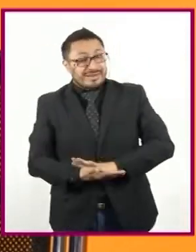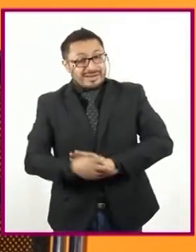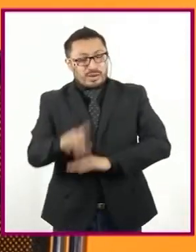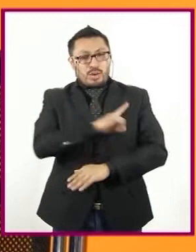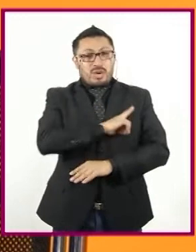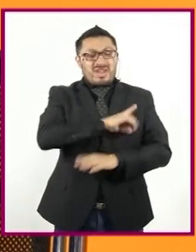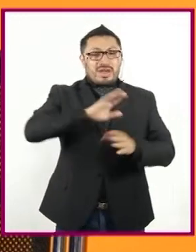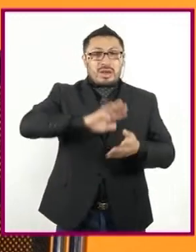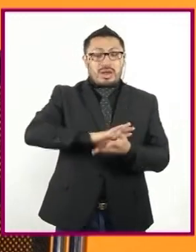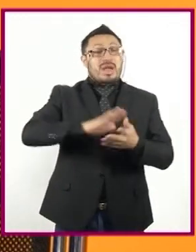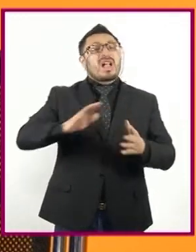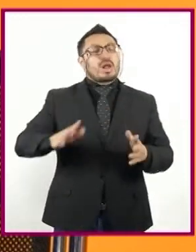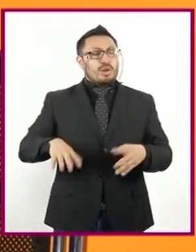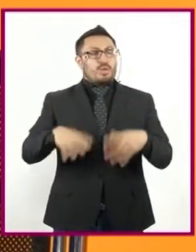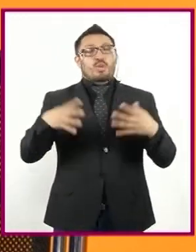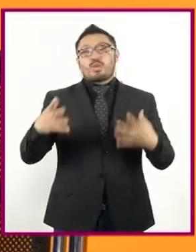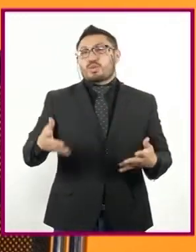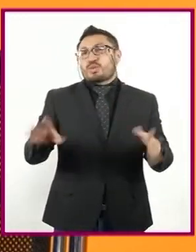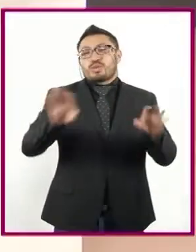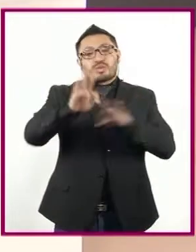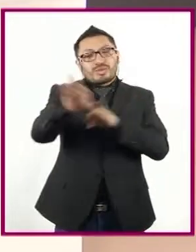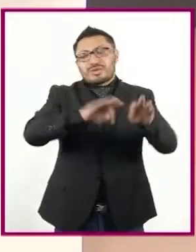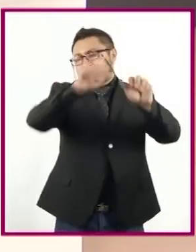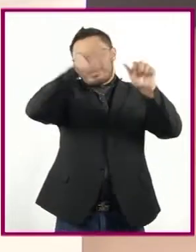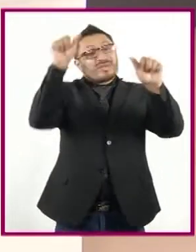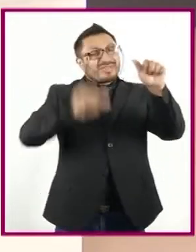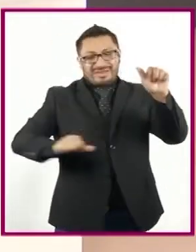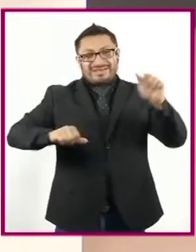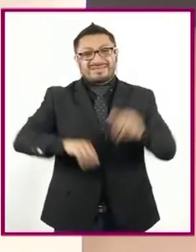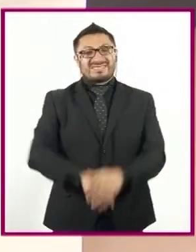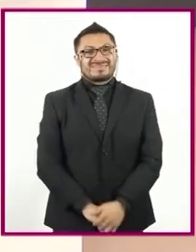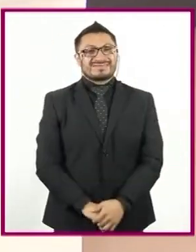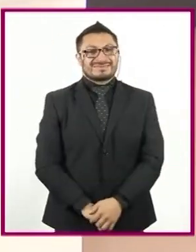fuente de inspiración para sus obras artísticas.